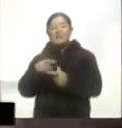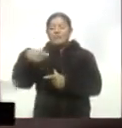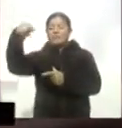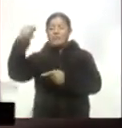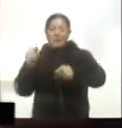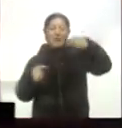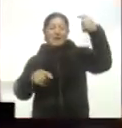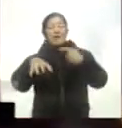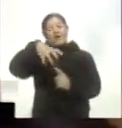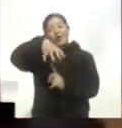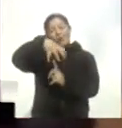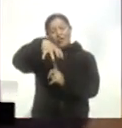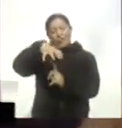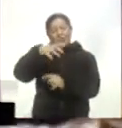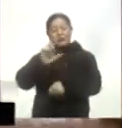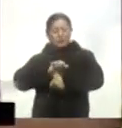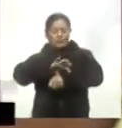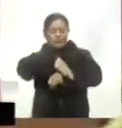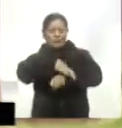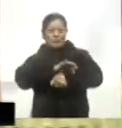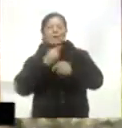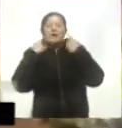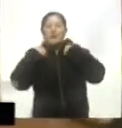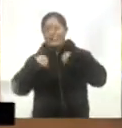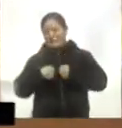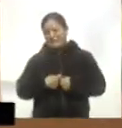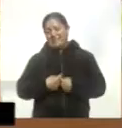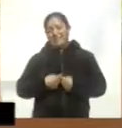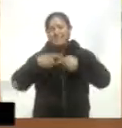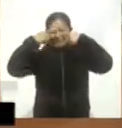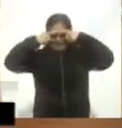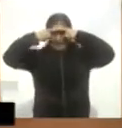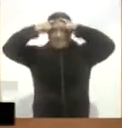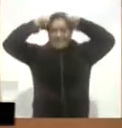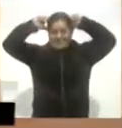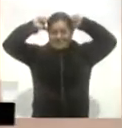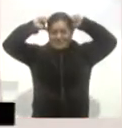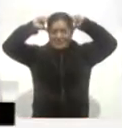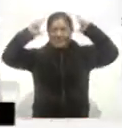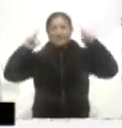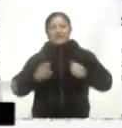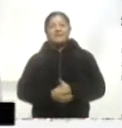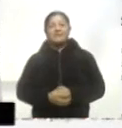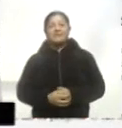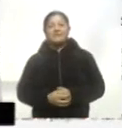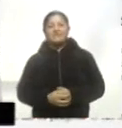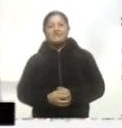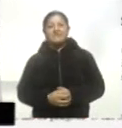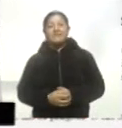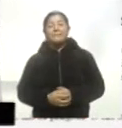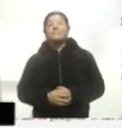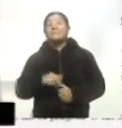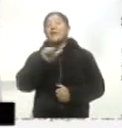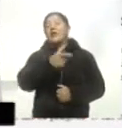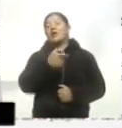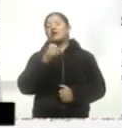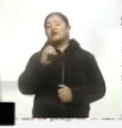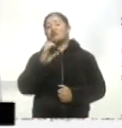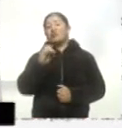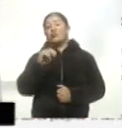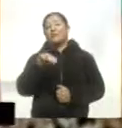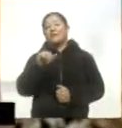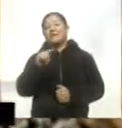hongos, pulseras, collares, diademas, colgantes. En Axocomanitla, Guillermina